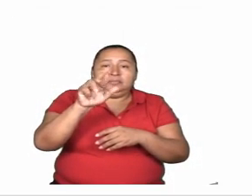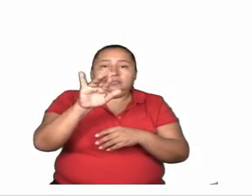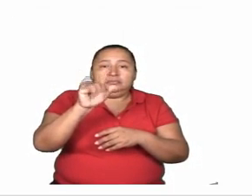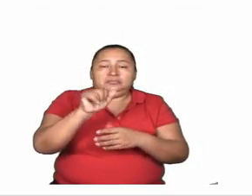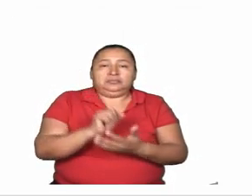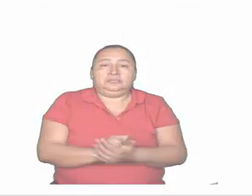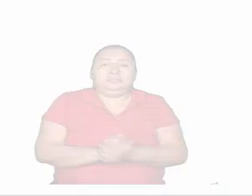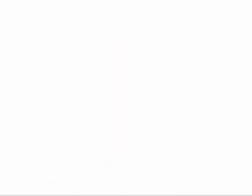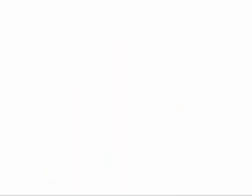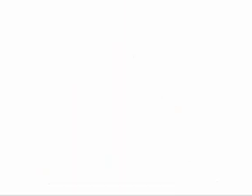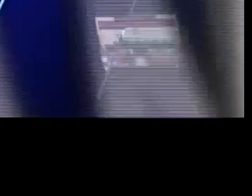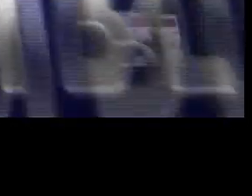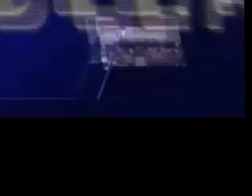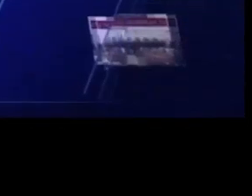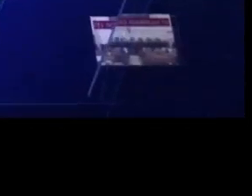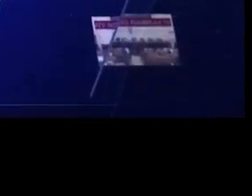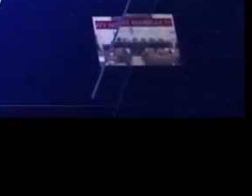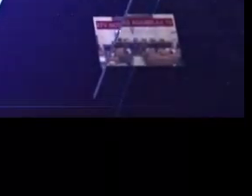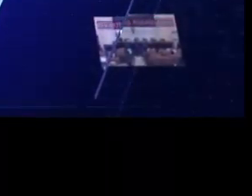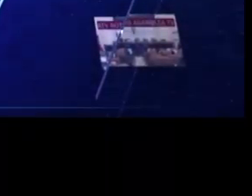Marcia.